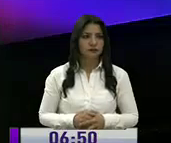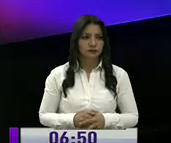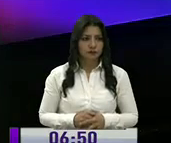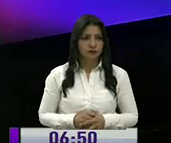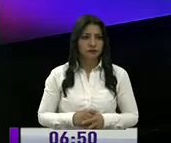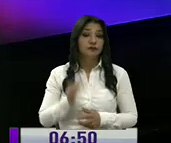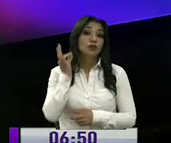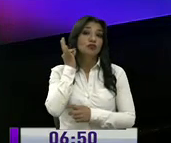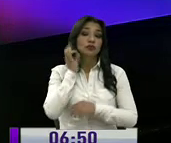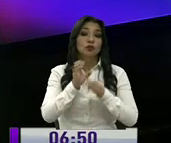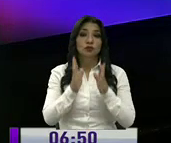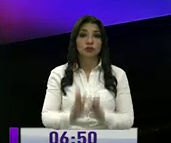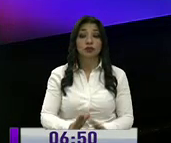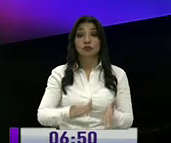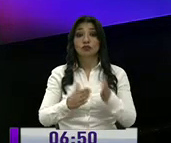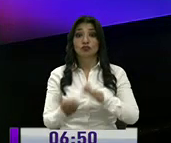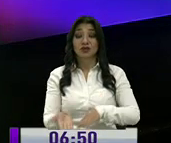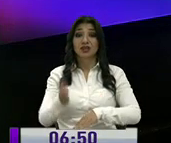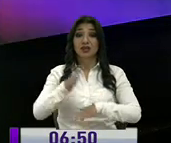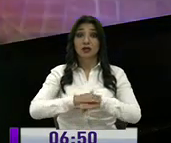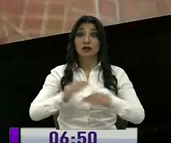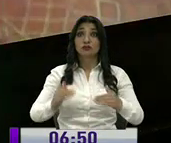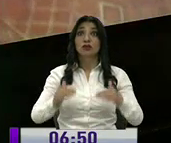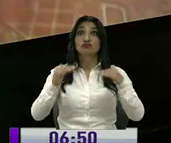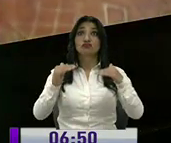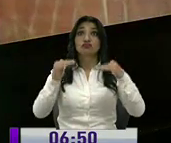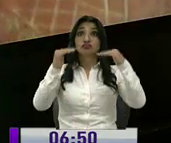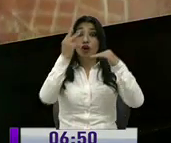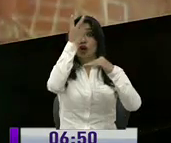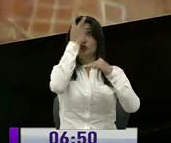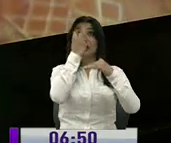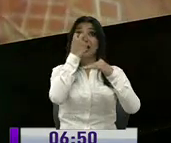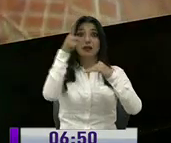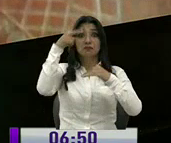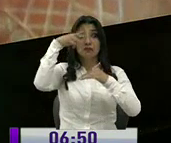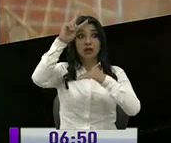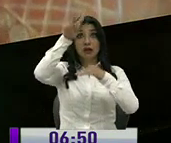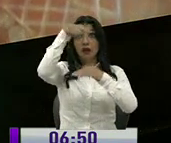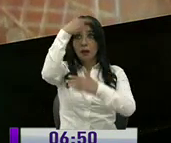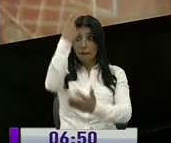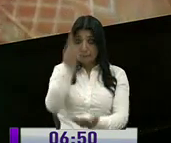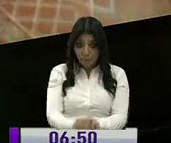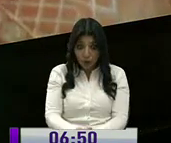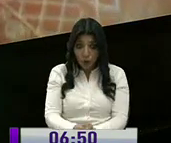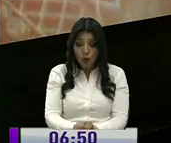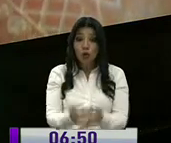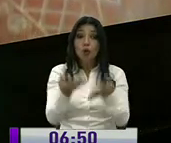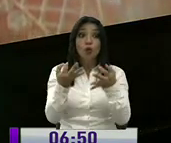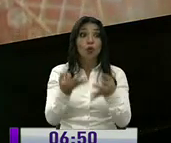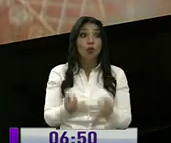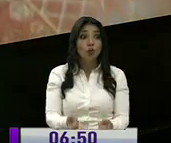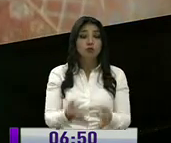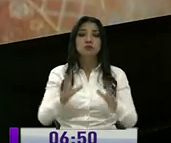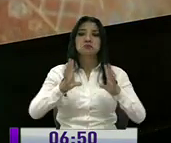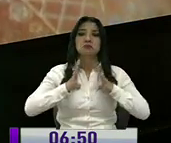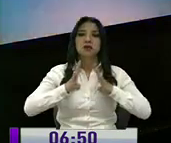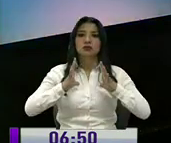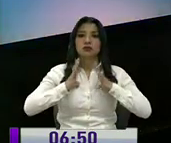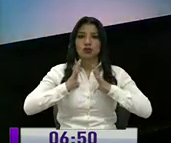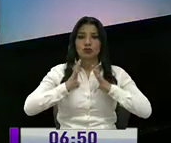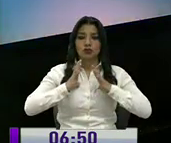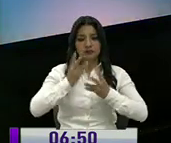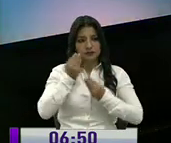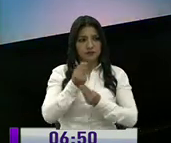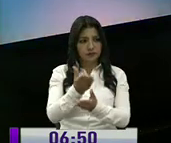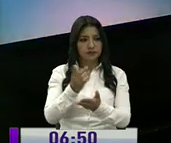Y una mujer ecuatoriana murió tras caer del piso 11 de un hotel en Acapulco, México. La compatriota se encontraba vacacionando en ese país. Los